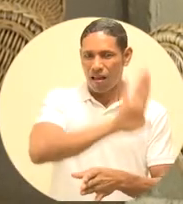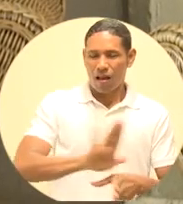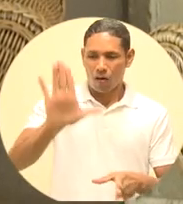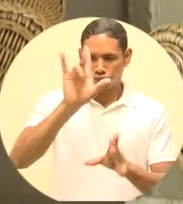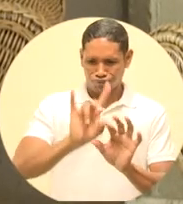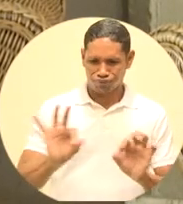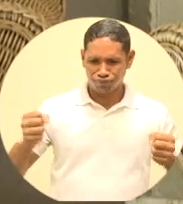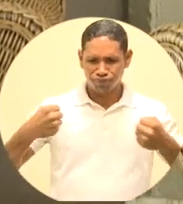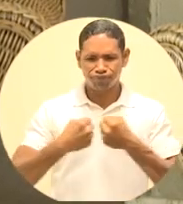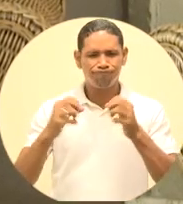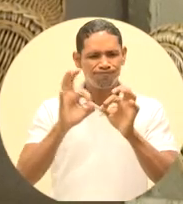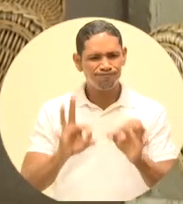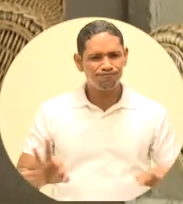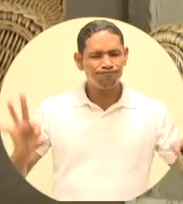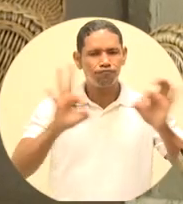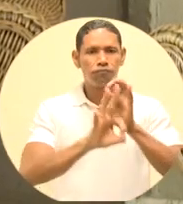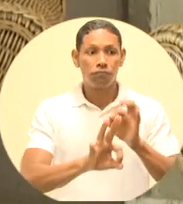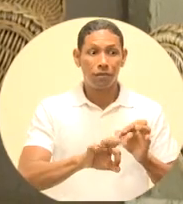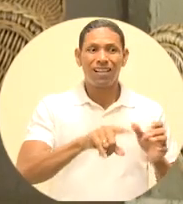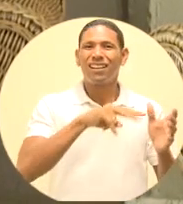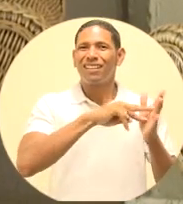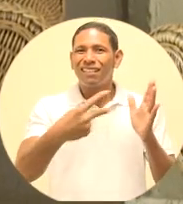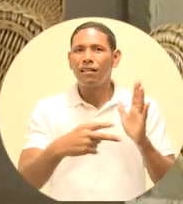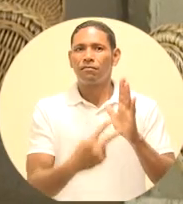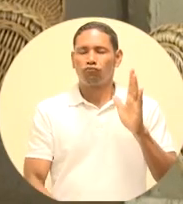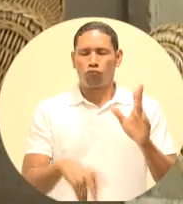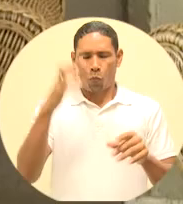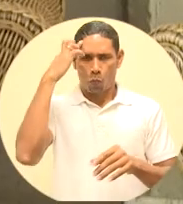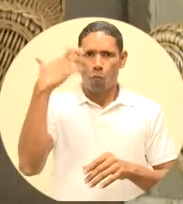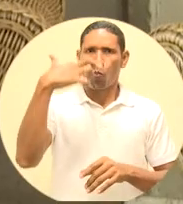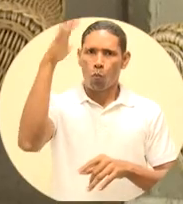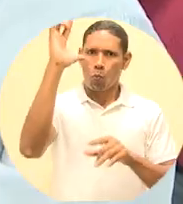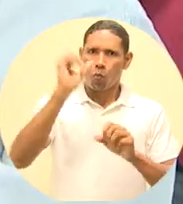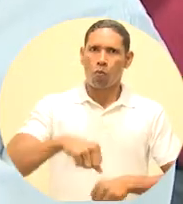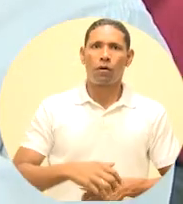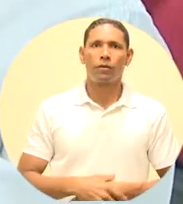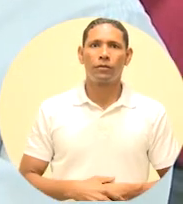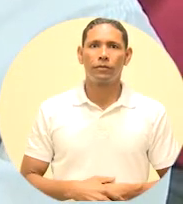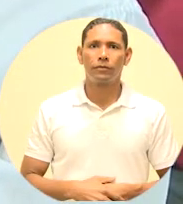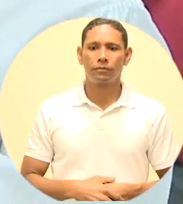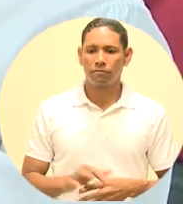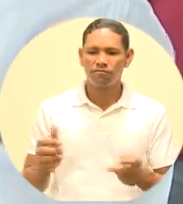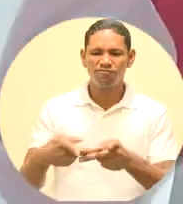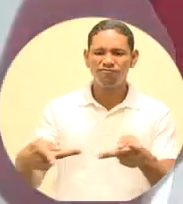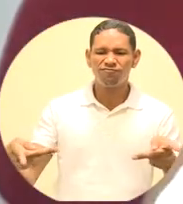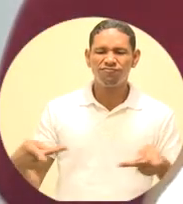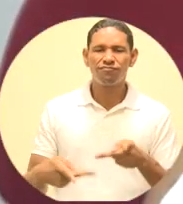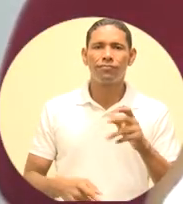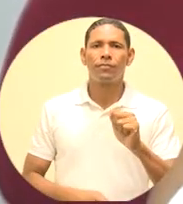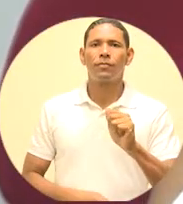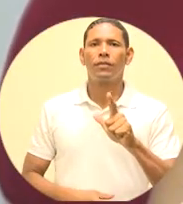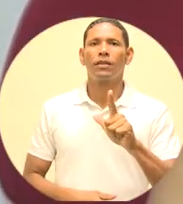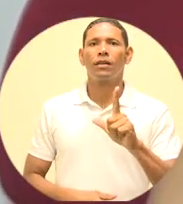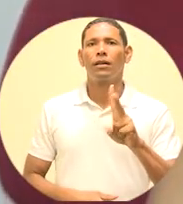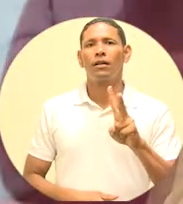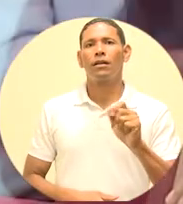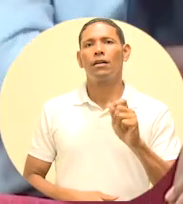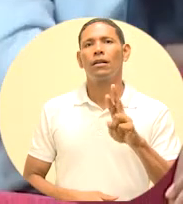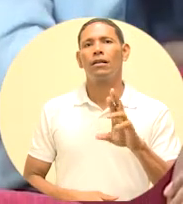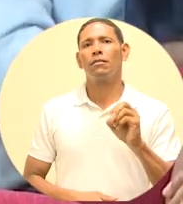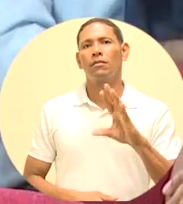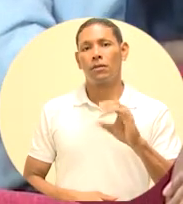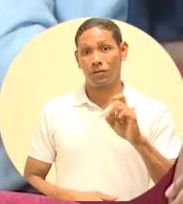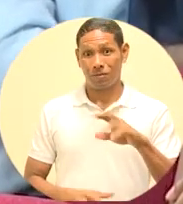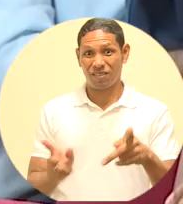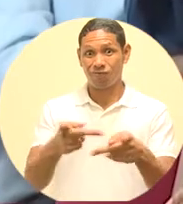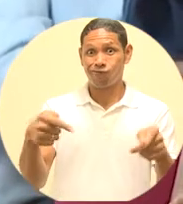Pérez firmaron un importante convenio con fines de articulación académica. En el auditorio Álvaro Cepeda Zamudio de la IES Infotep